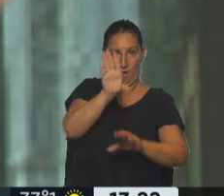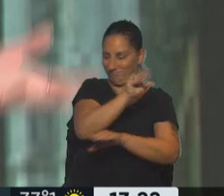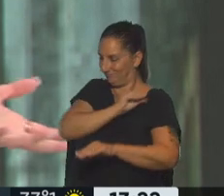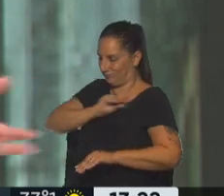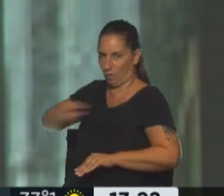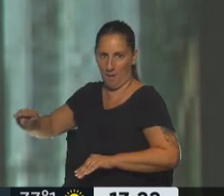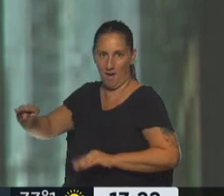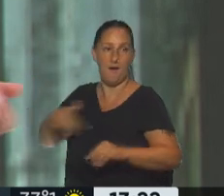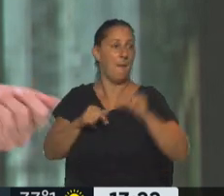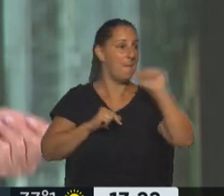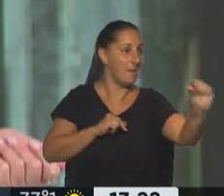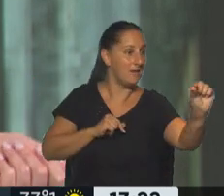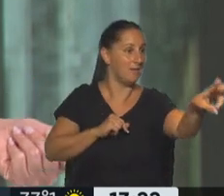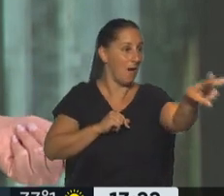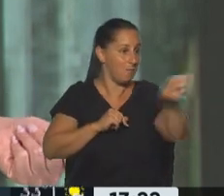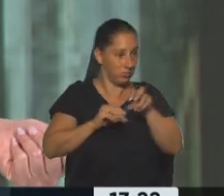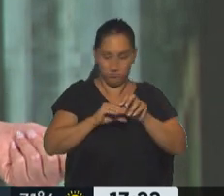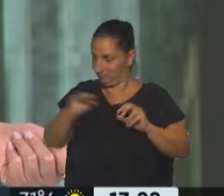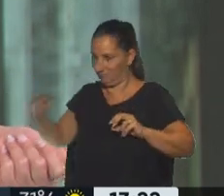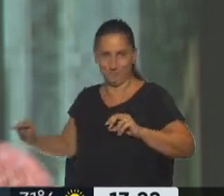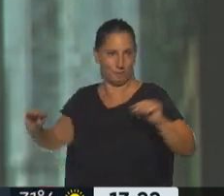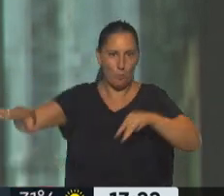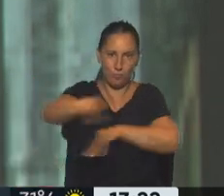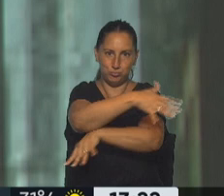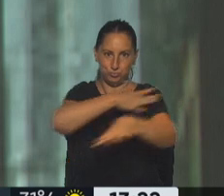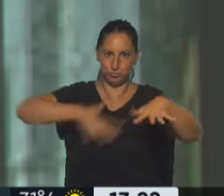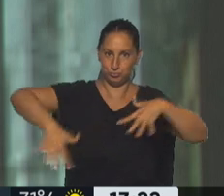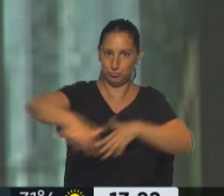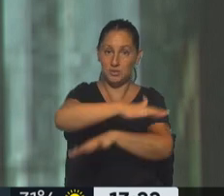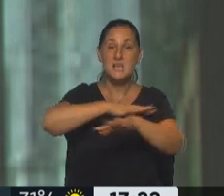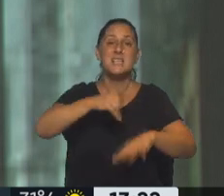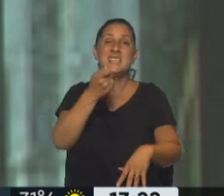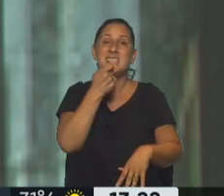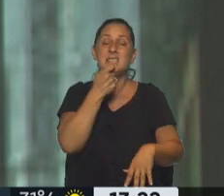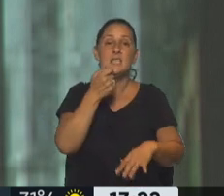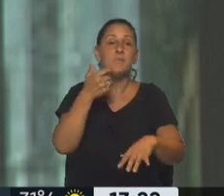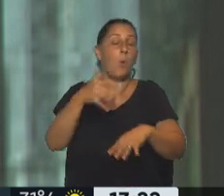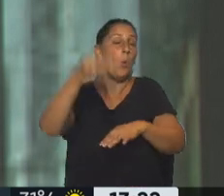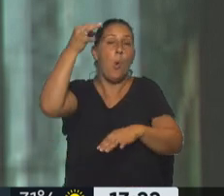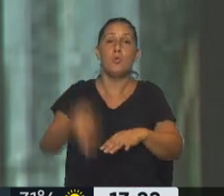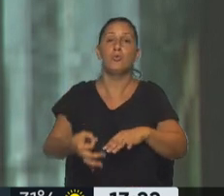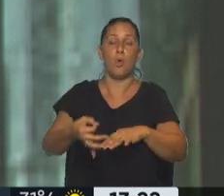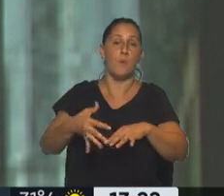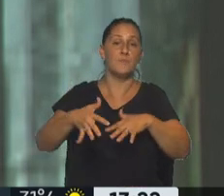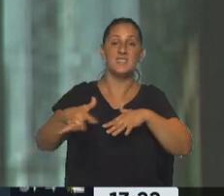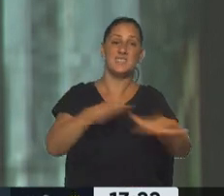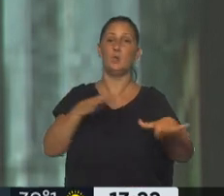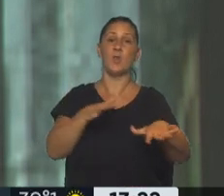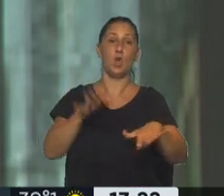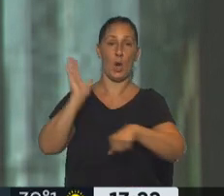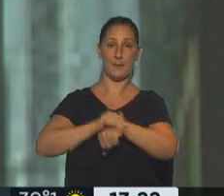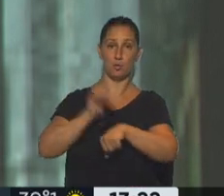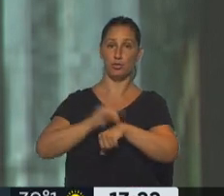devuelve los depósitos o te los da cuando extraes bien Si de repente tenés un fenómeno con de nuevo una